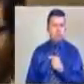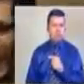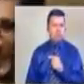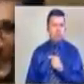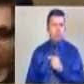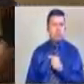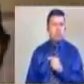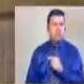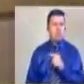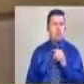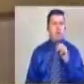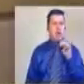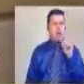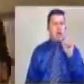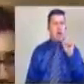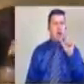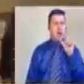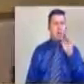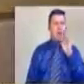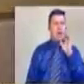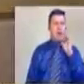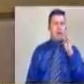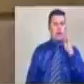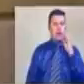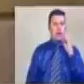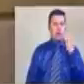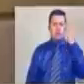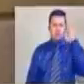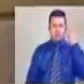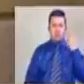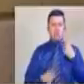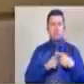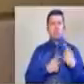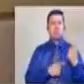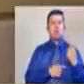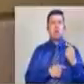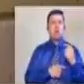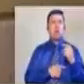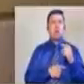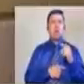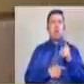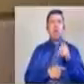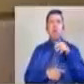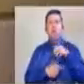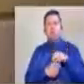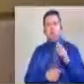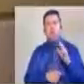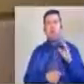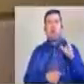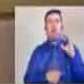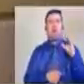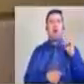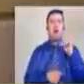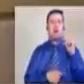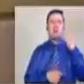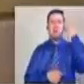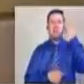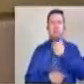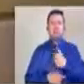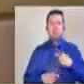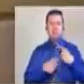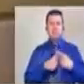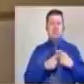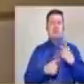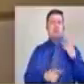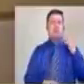con Alberto Lleras Camargo, posteriormente con Guillermo León Valencia, con Carlos Lleras Restrepo, con